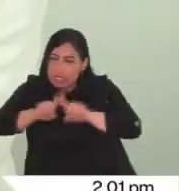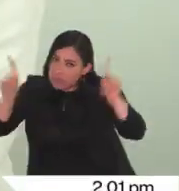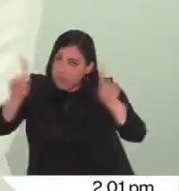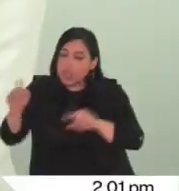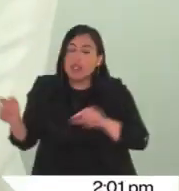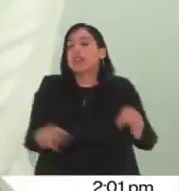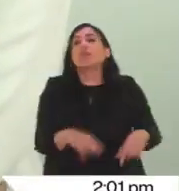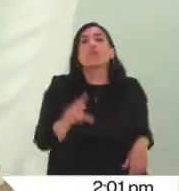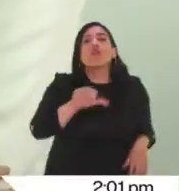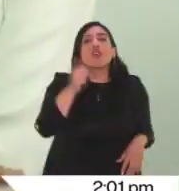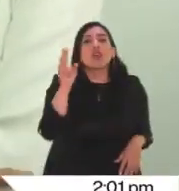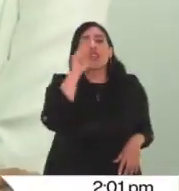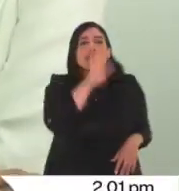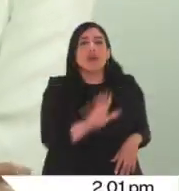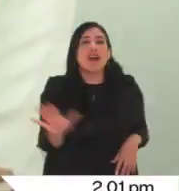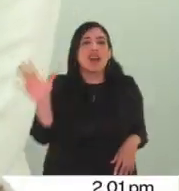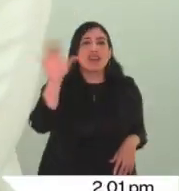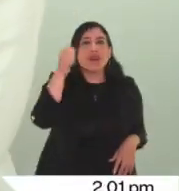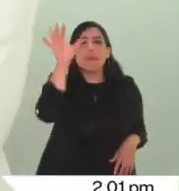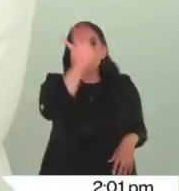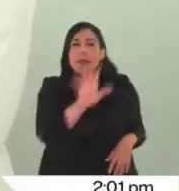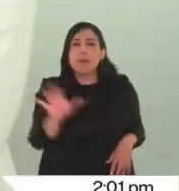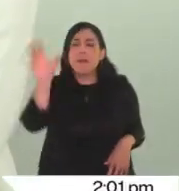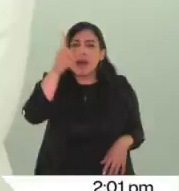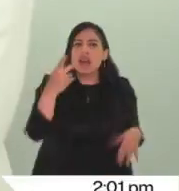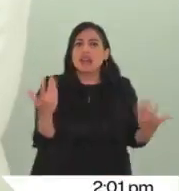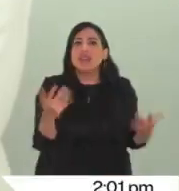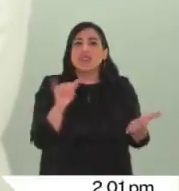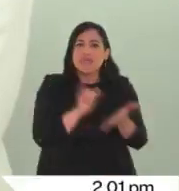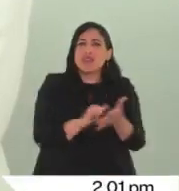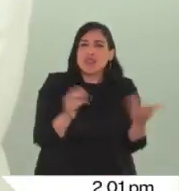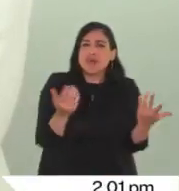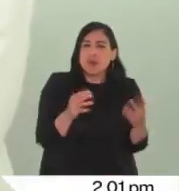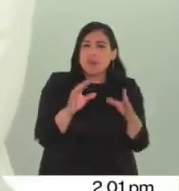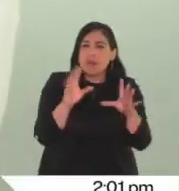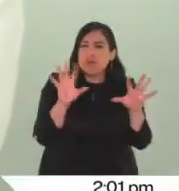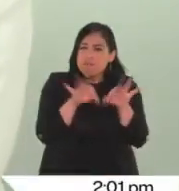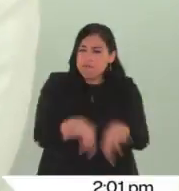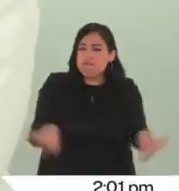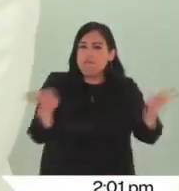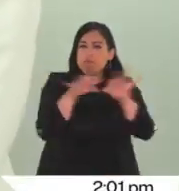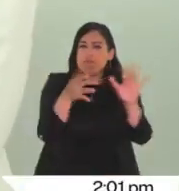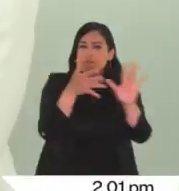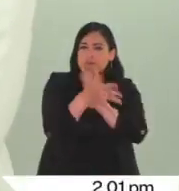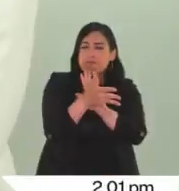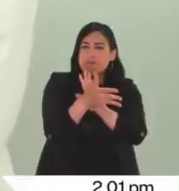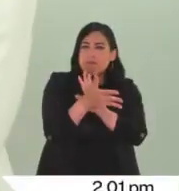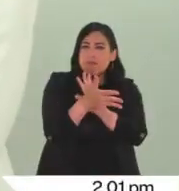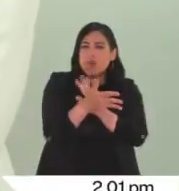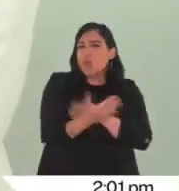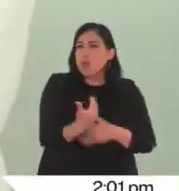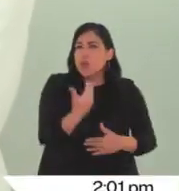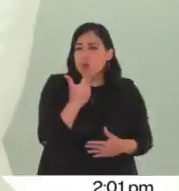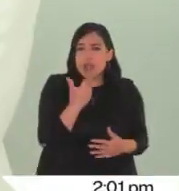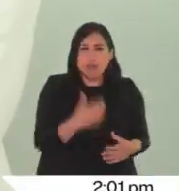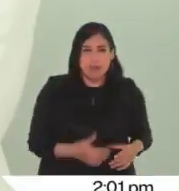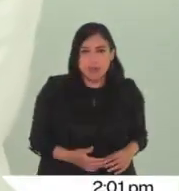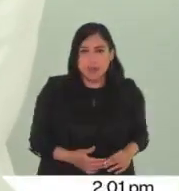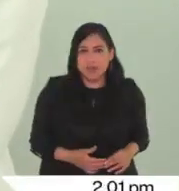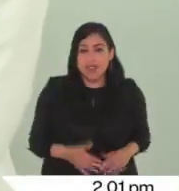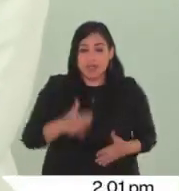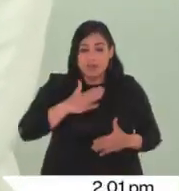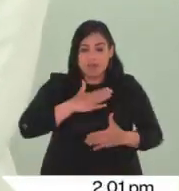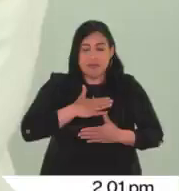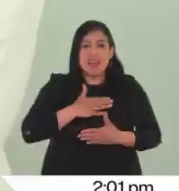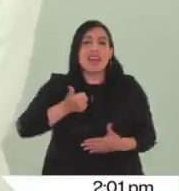han legalizado cada vez había también lecciones aprendidas que creo que son importantes por allí por ejemplo en mi